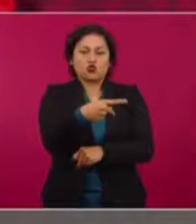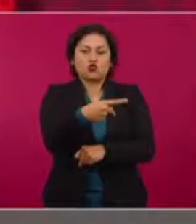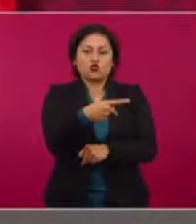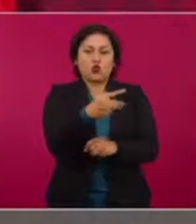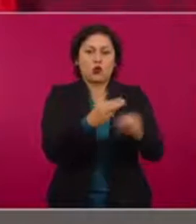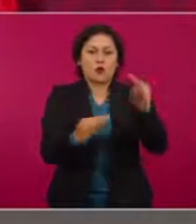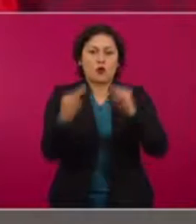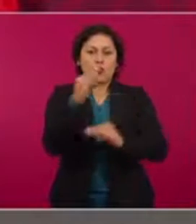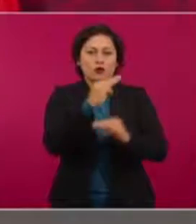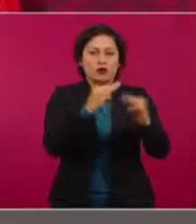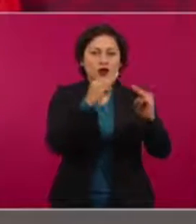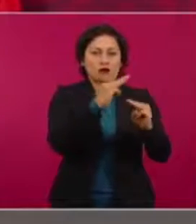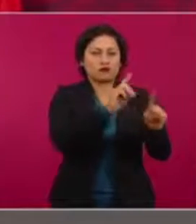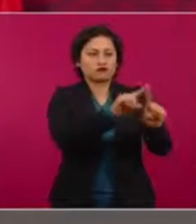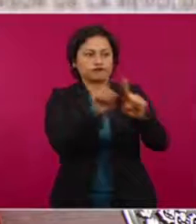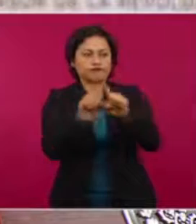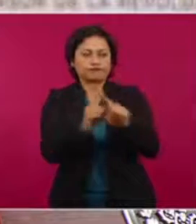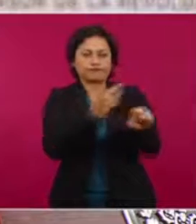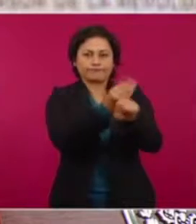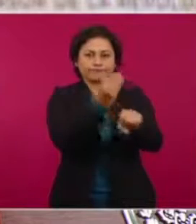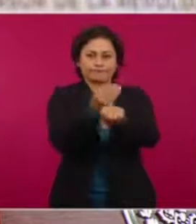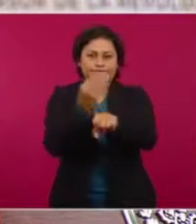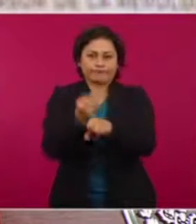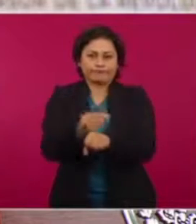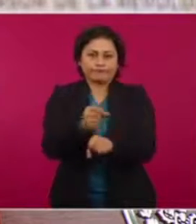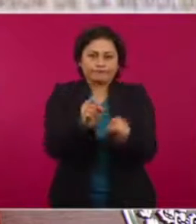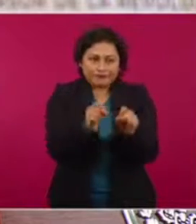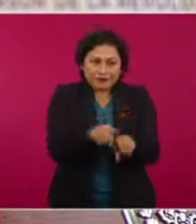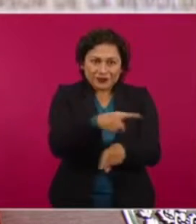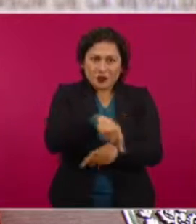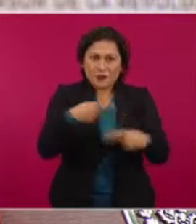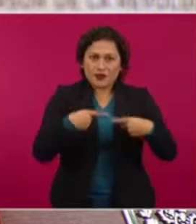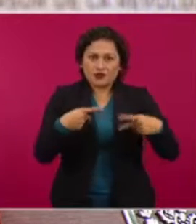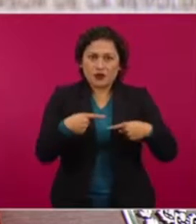con la participación de la gente. Pero así muchos casos